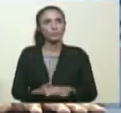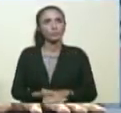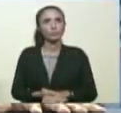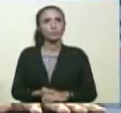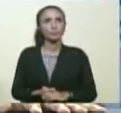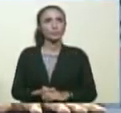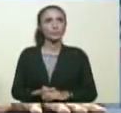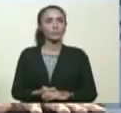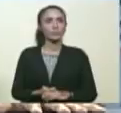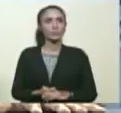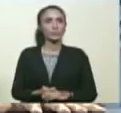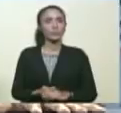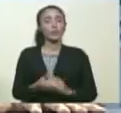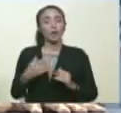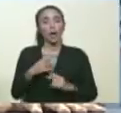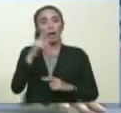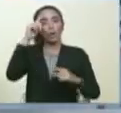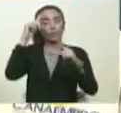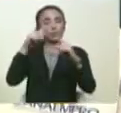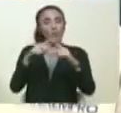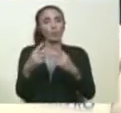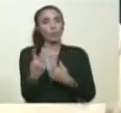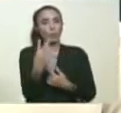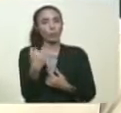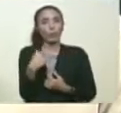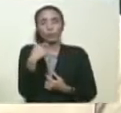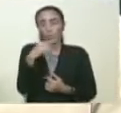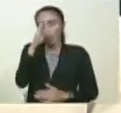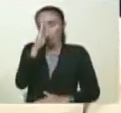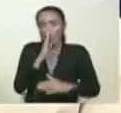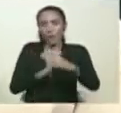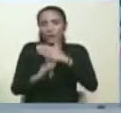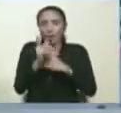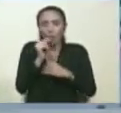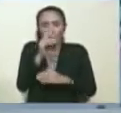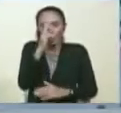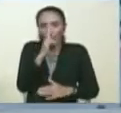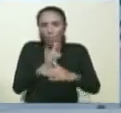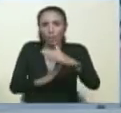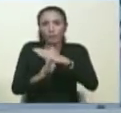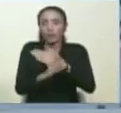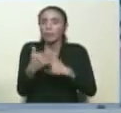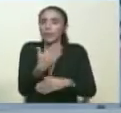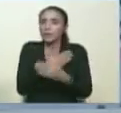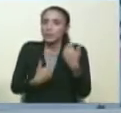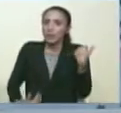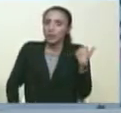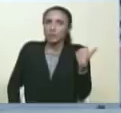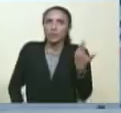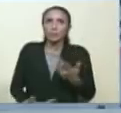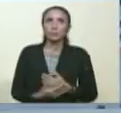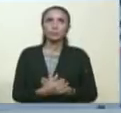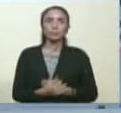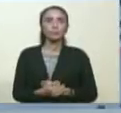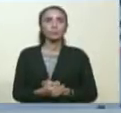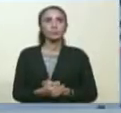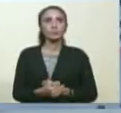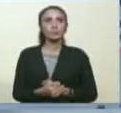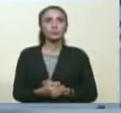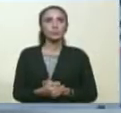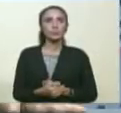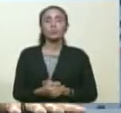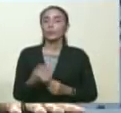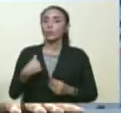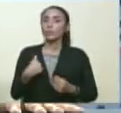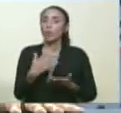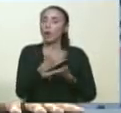tarea. La tarea es de los dos. Yo soy un humilde obrero, presidente, y me pongo al servicio